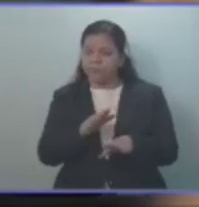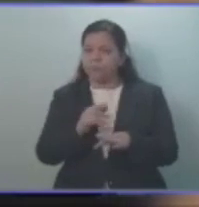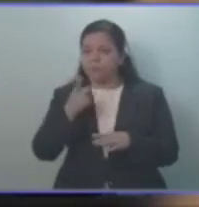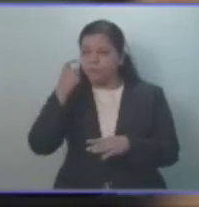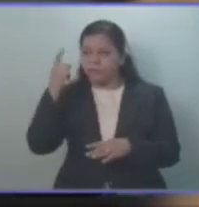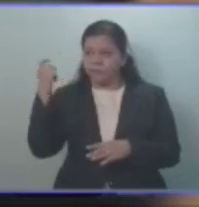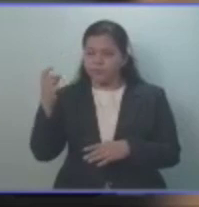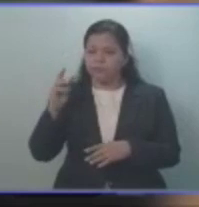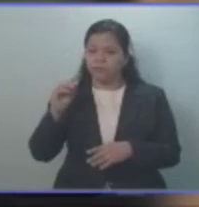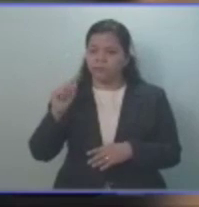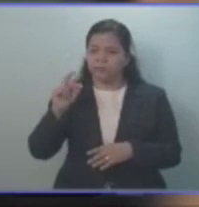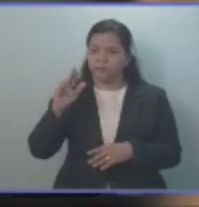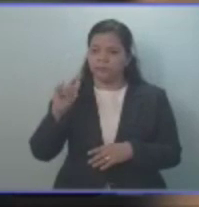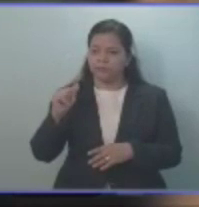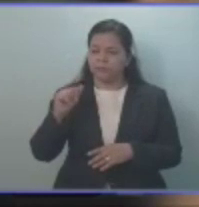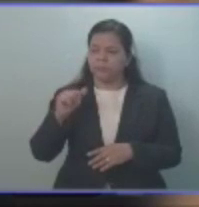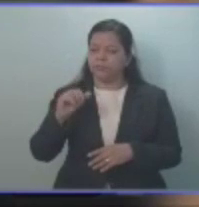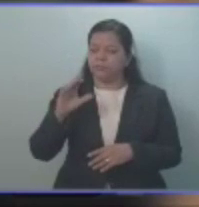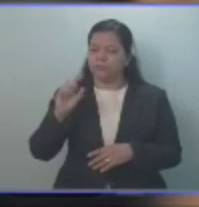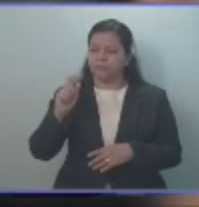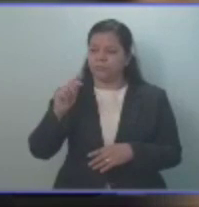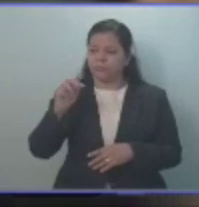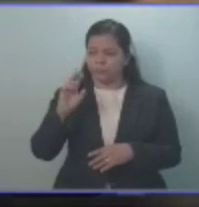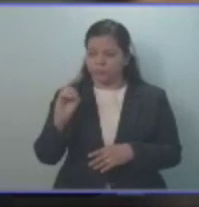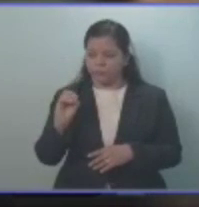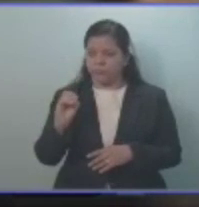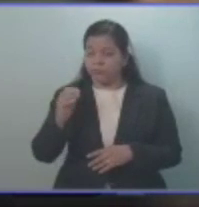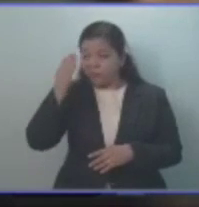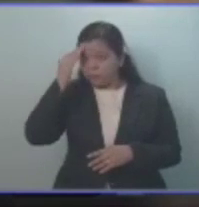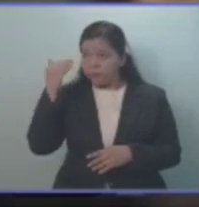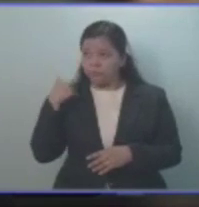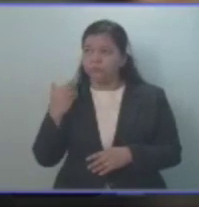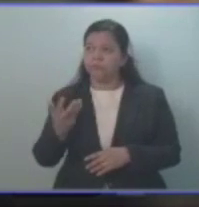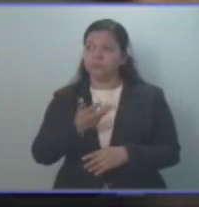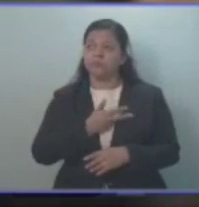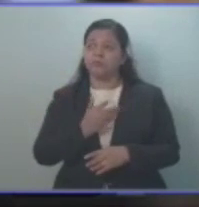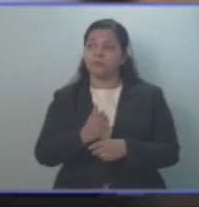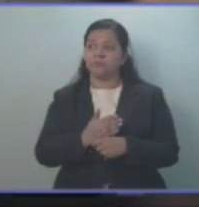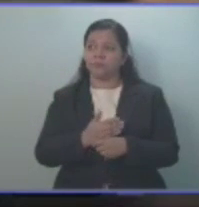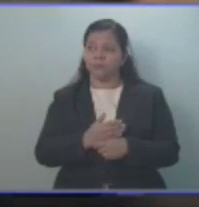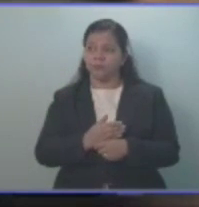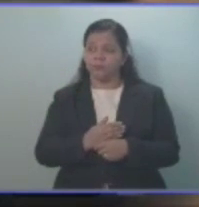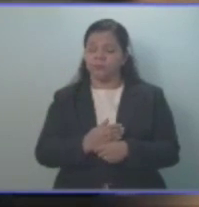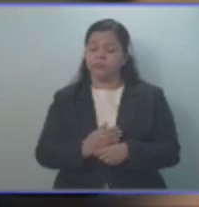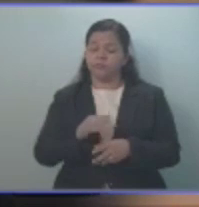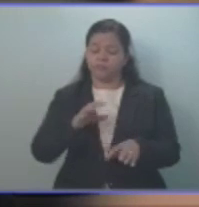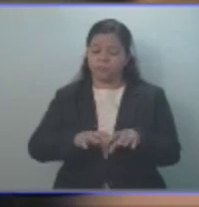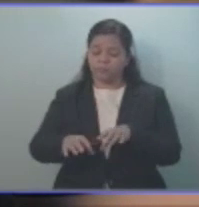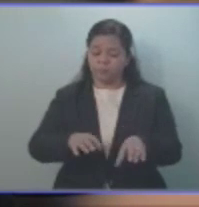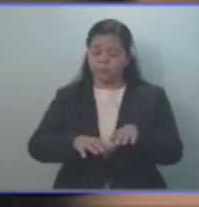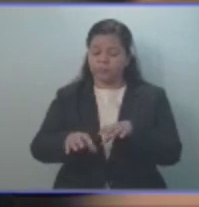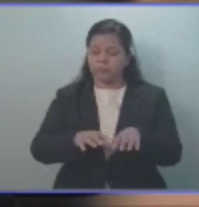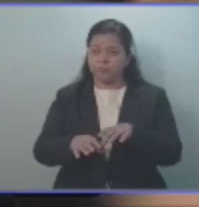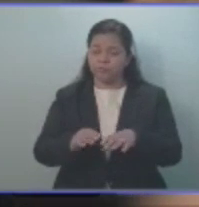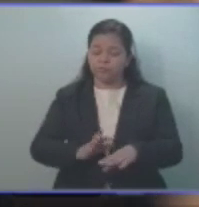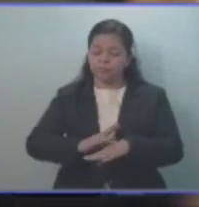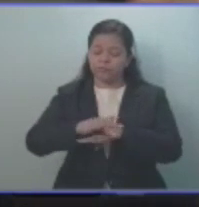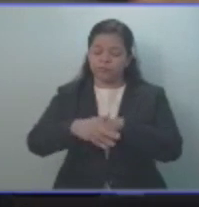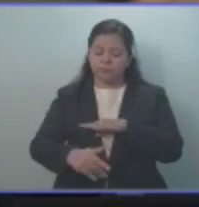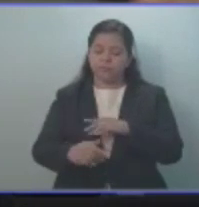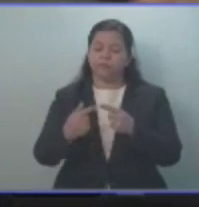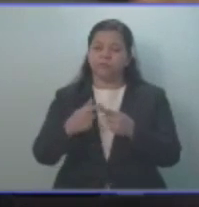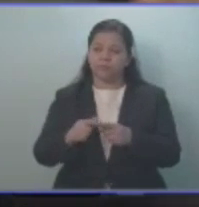María Luisa Castro de Martínez, una correligionaria de nuestro partido de allá de Chalatenango, especialmente